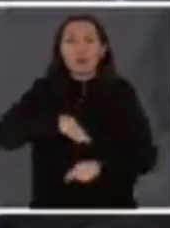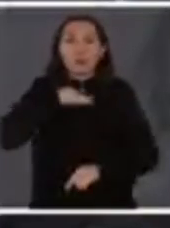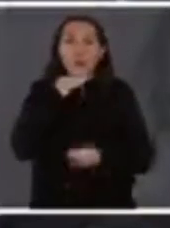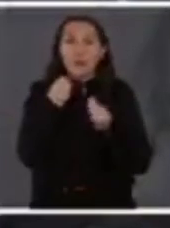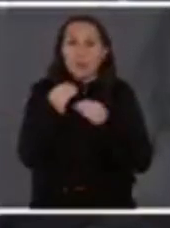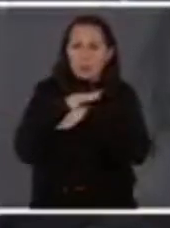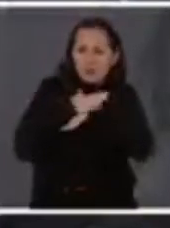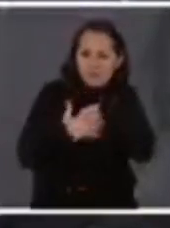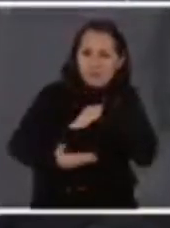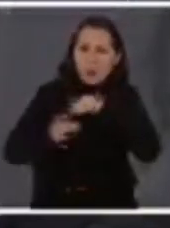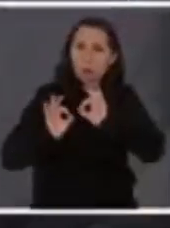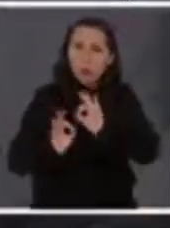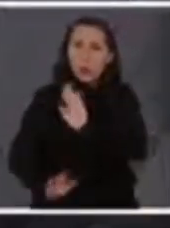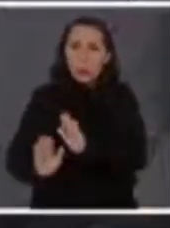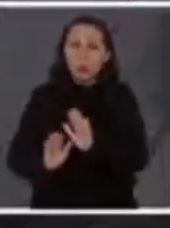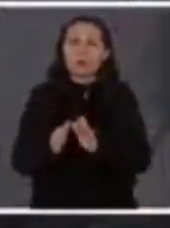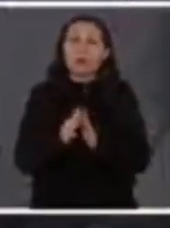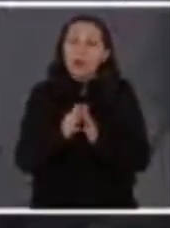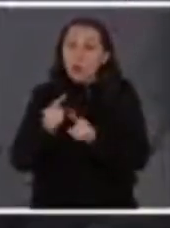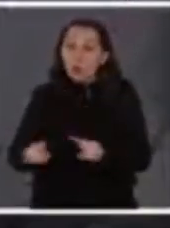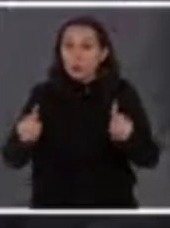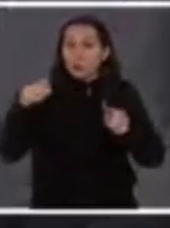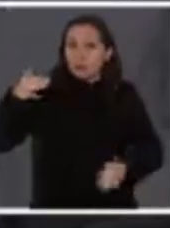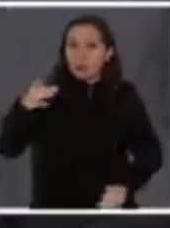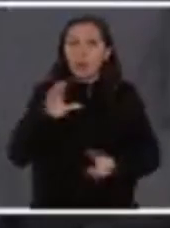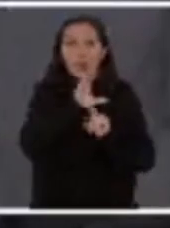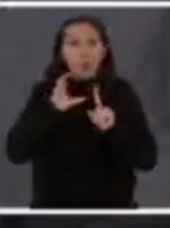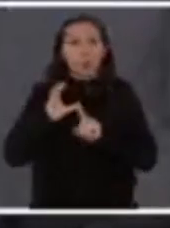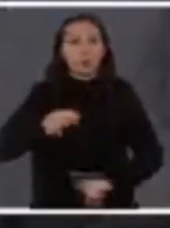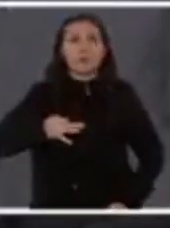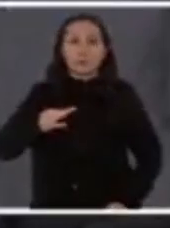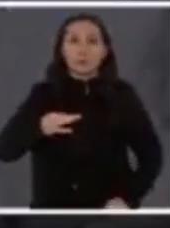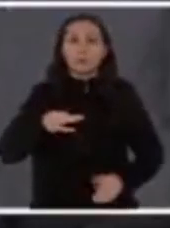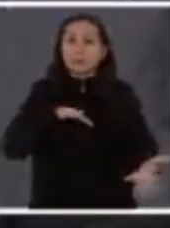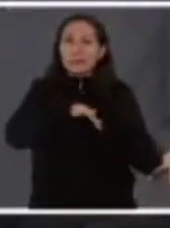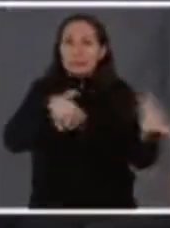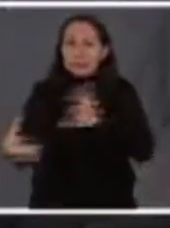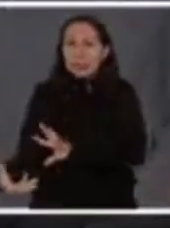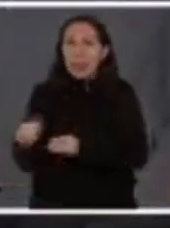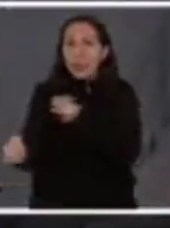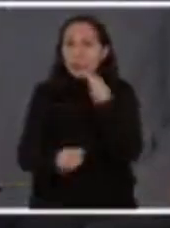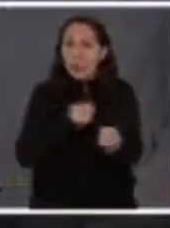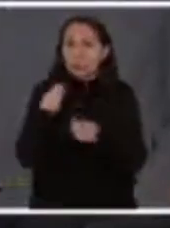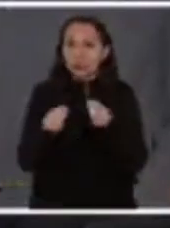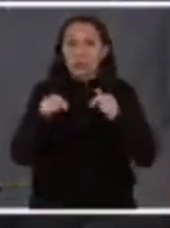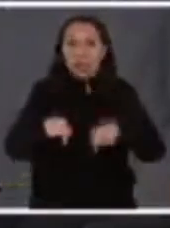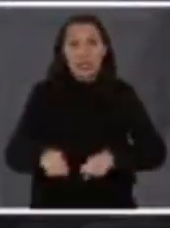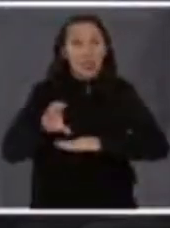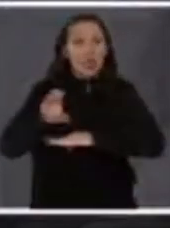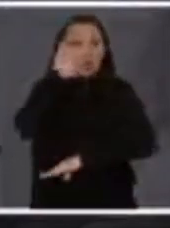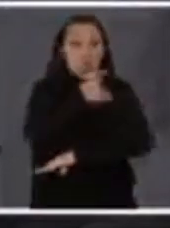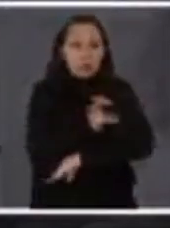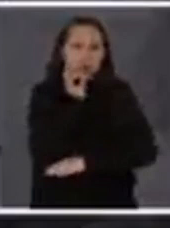sino aumentarlo. Pero también hay una cosa que es importante, que es la cultura cívica respecto a los desastres. Y acá, desde Coltauco, le